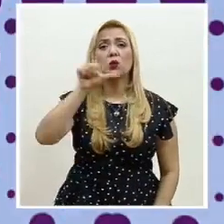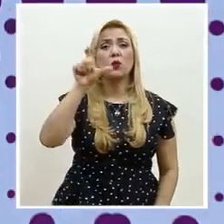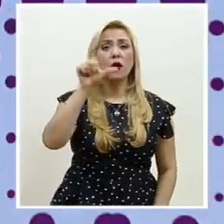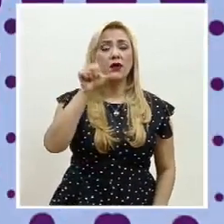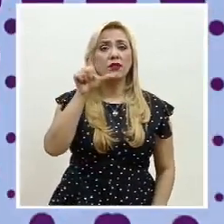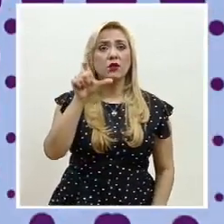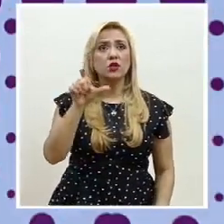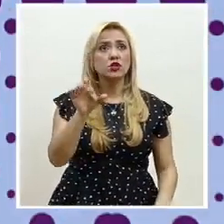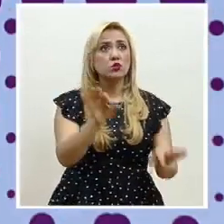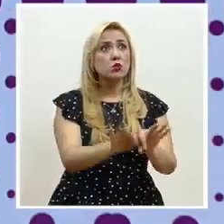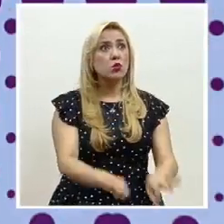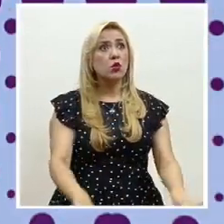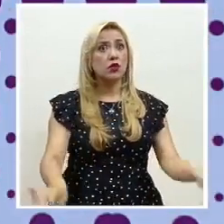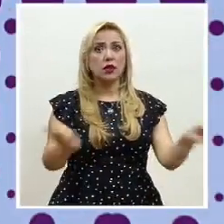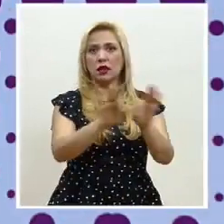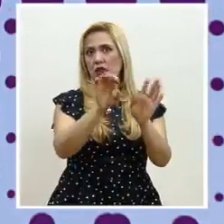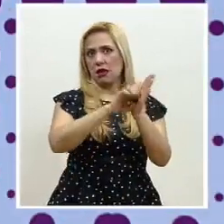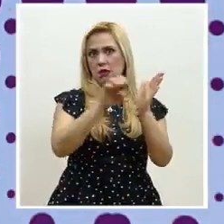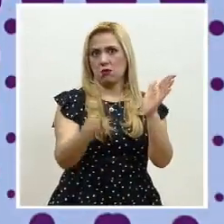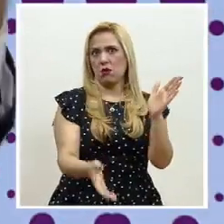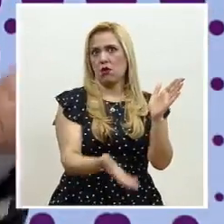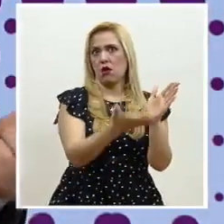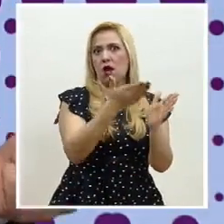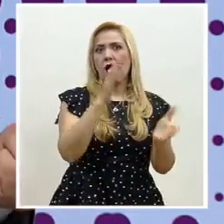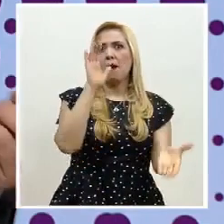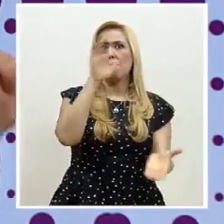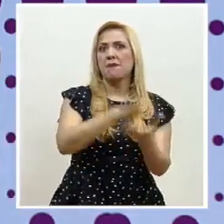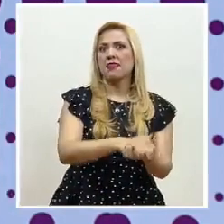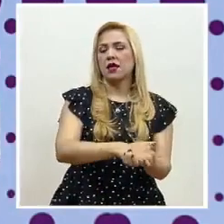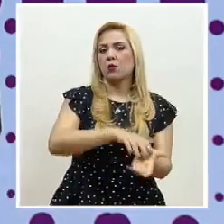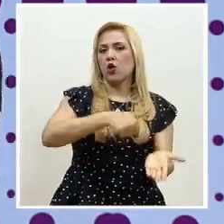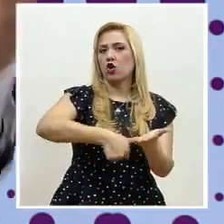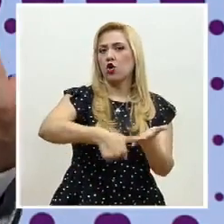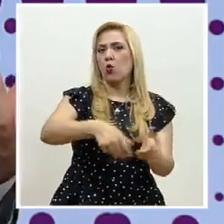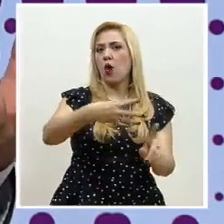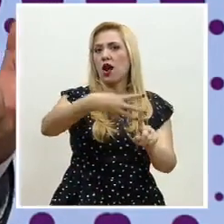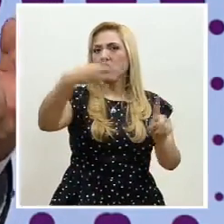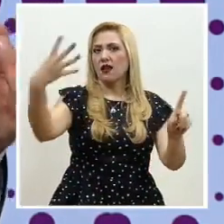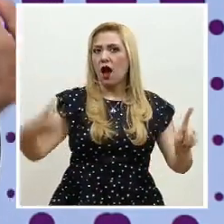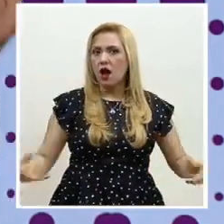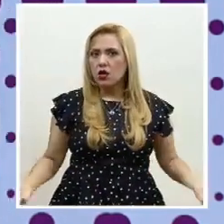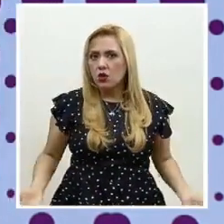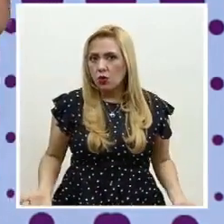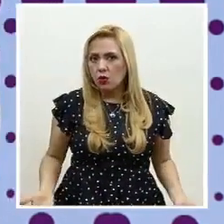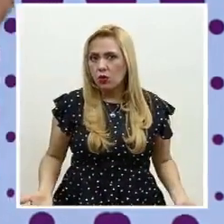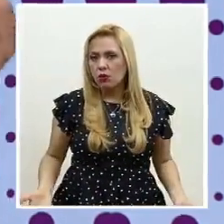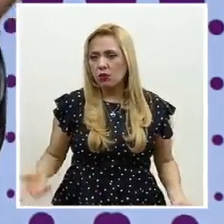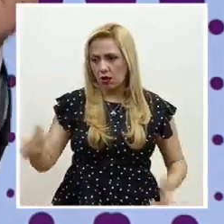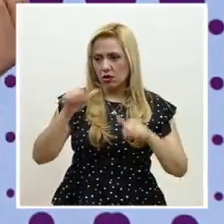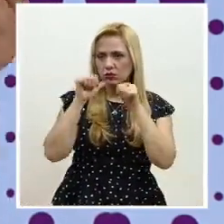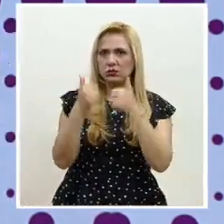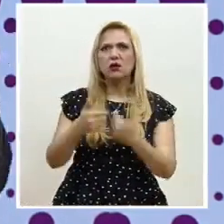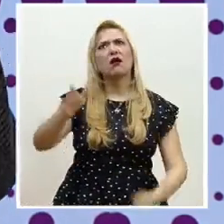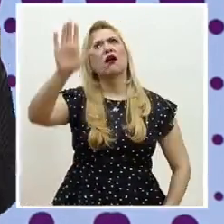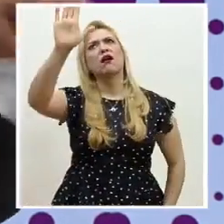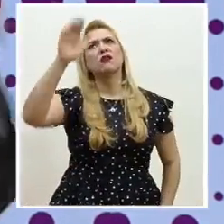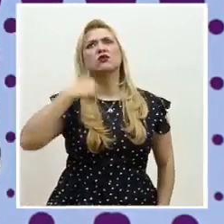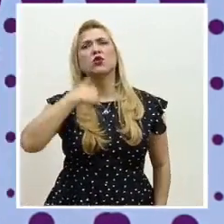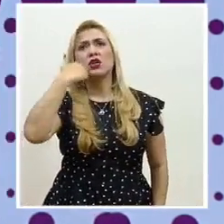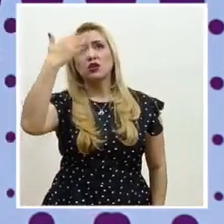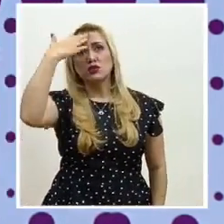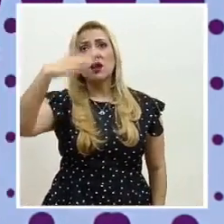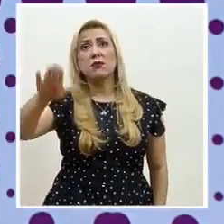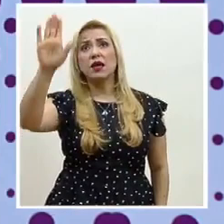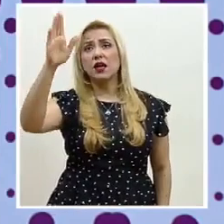en parlamentos, como es el caso de el matrimonio igualitario. Entonces llegó una sociedad civil a reclamar Yo Claro, tengo derecho a saber cómo votan